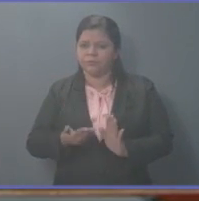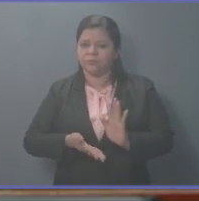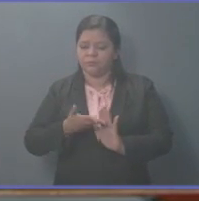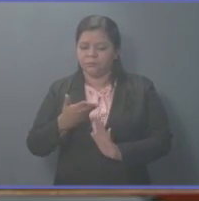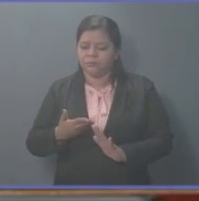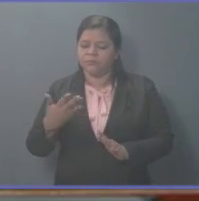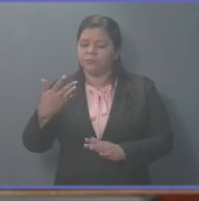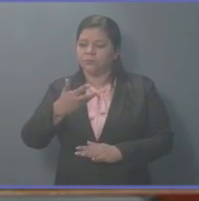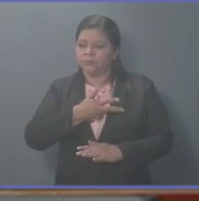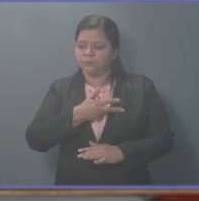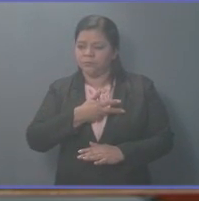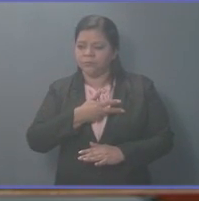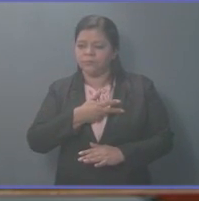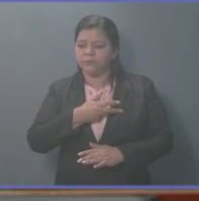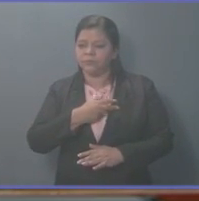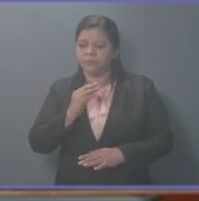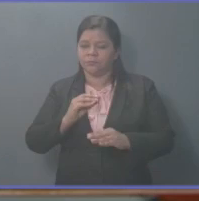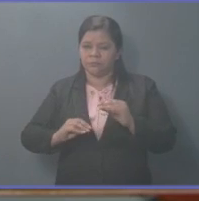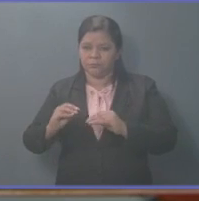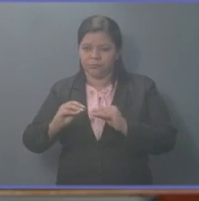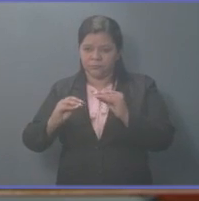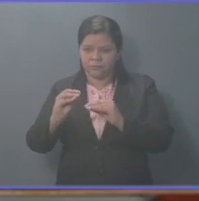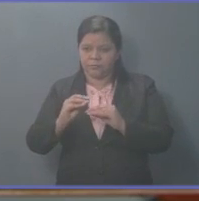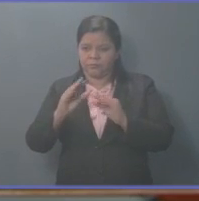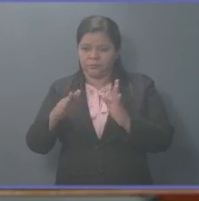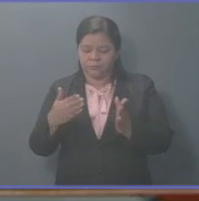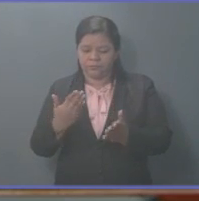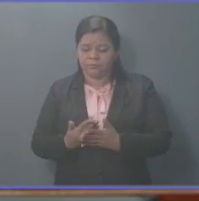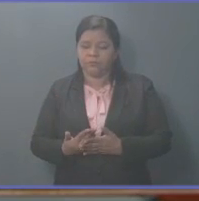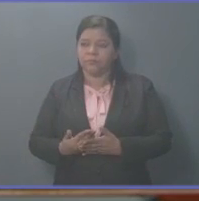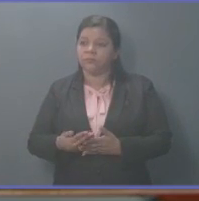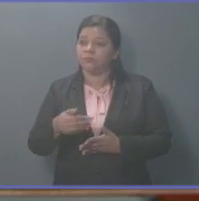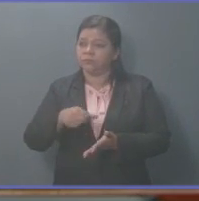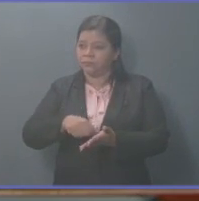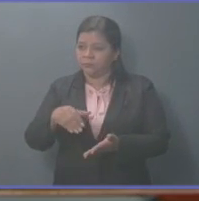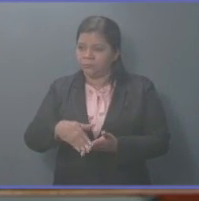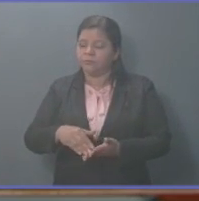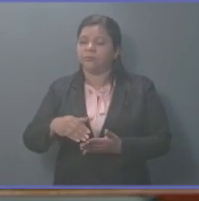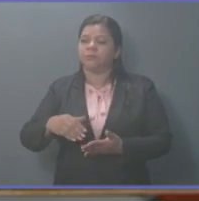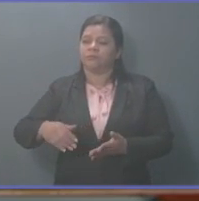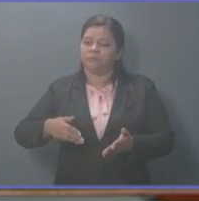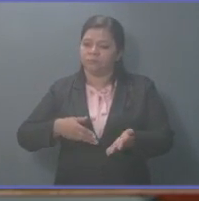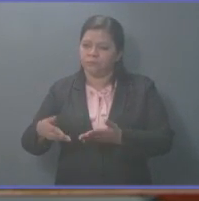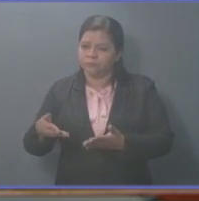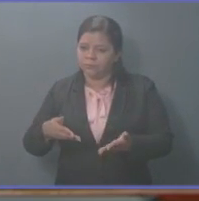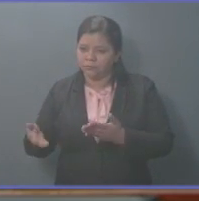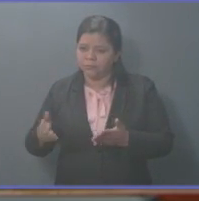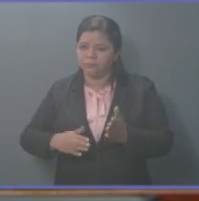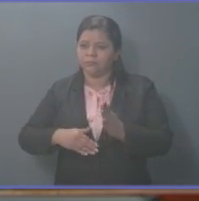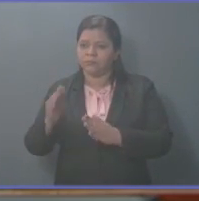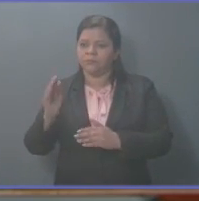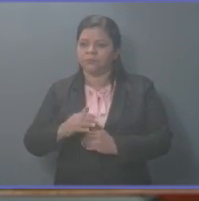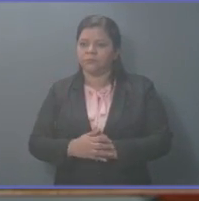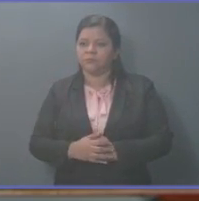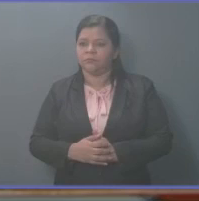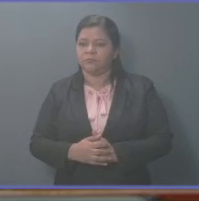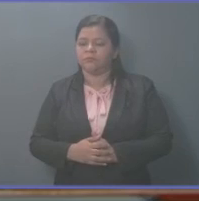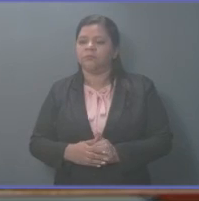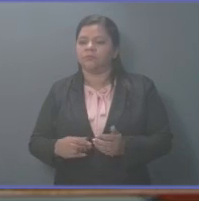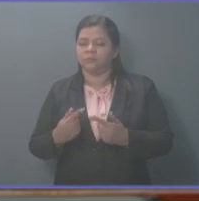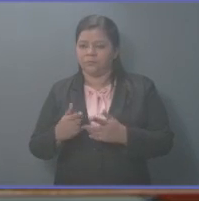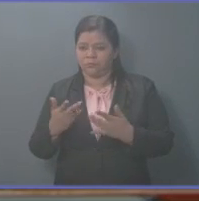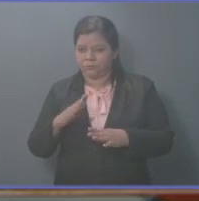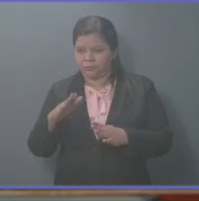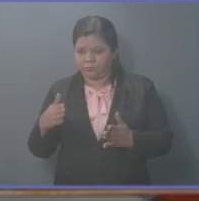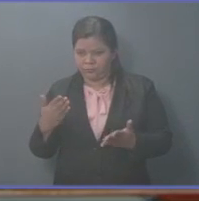cuenta con infraestructura como un estadio municipal, un mercado, un parque que en los últimos años